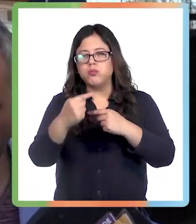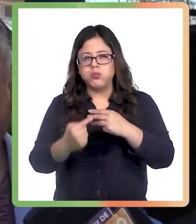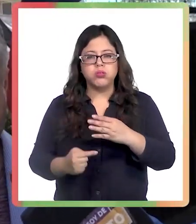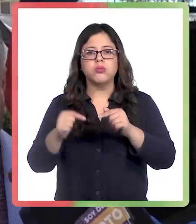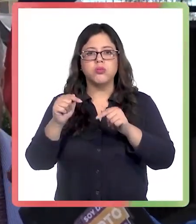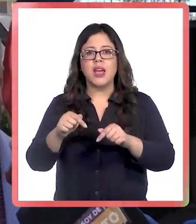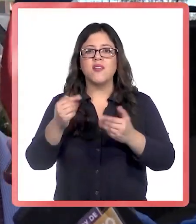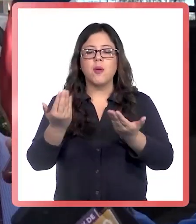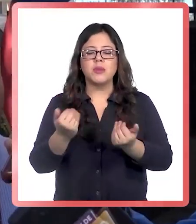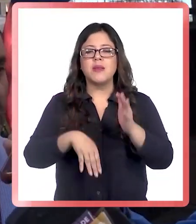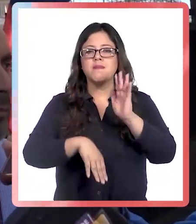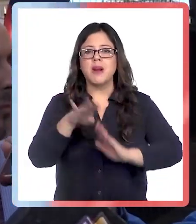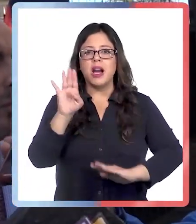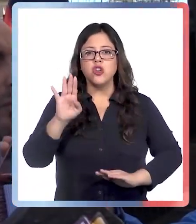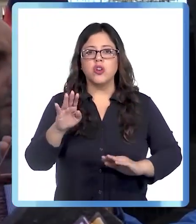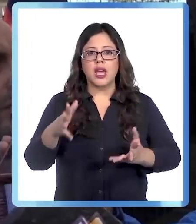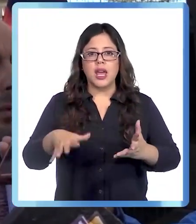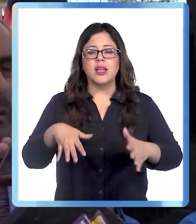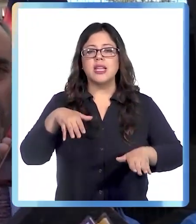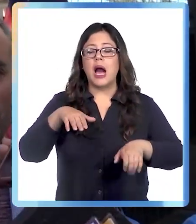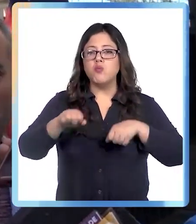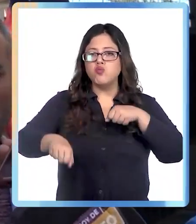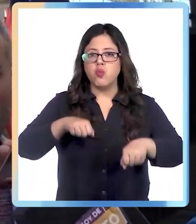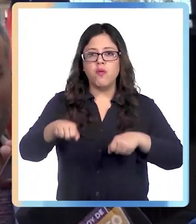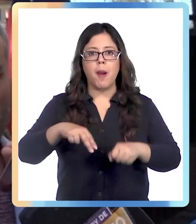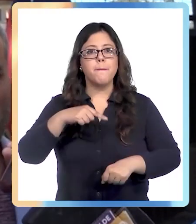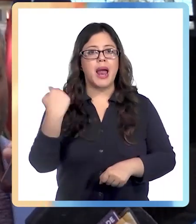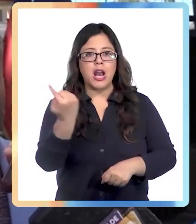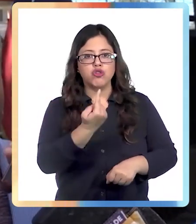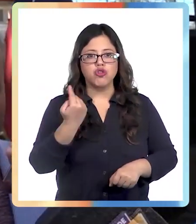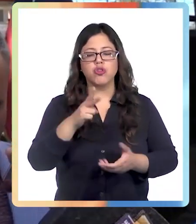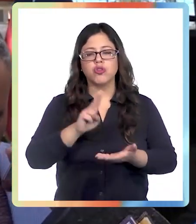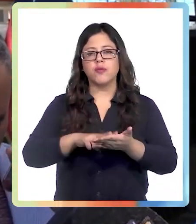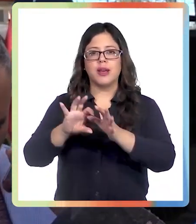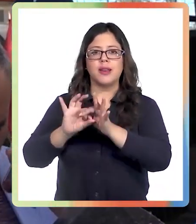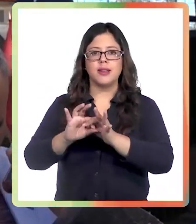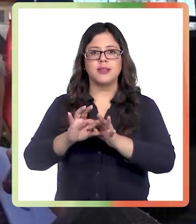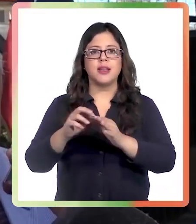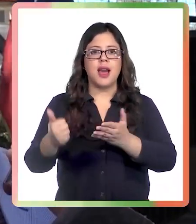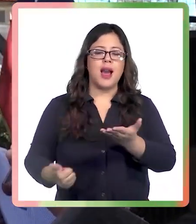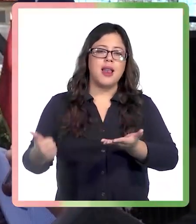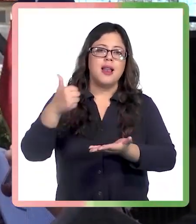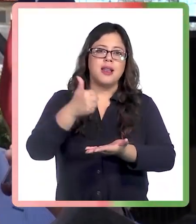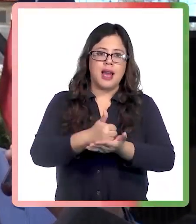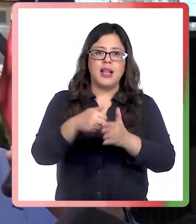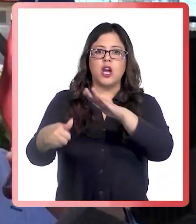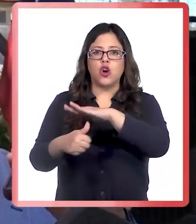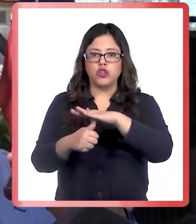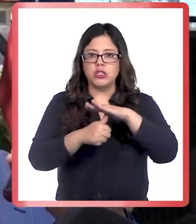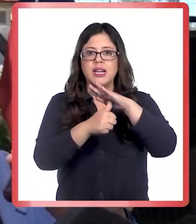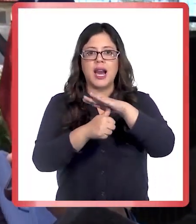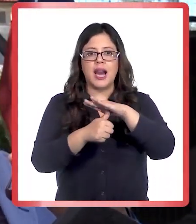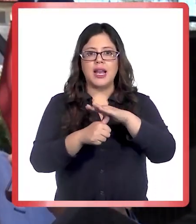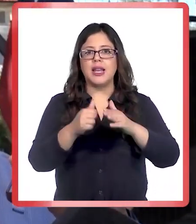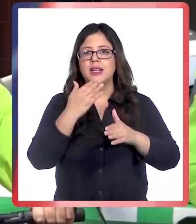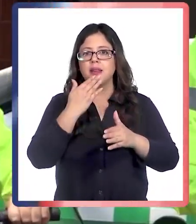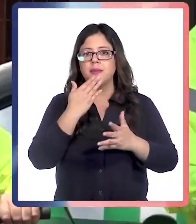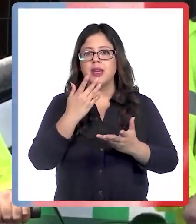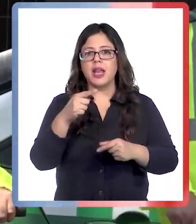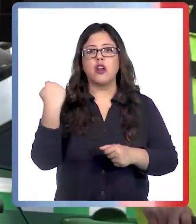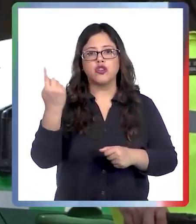mayor maniobrabilidad para nosotros y la verdad que agradecerle al alcalde, a los concejales también por su preocupación y considerarnos a nosotros por esta